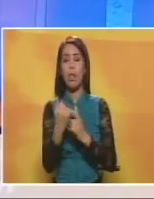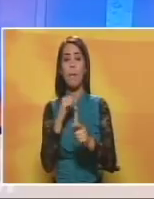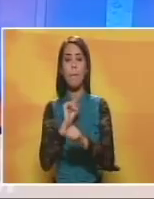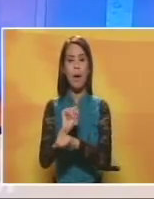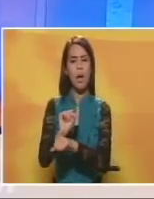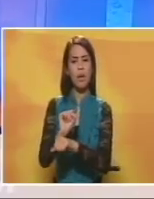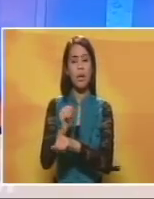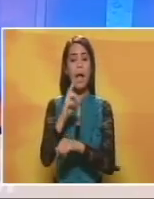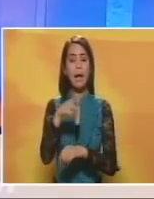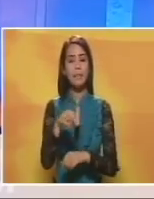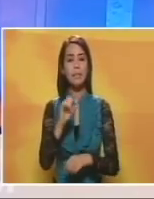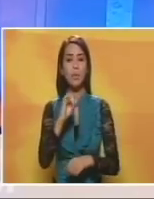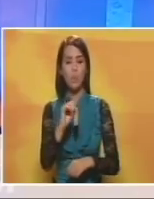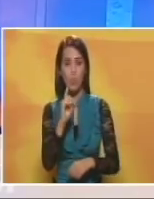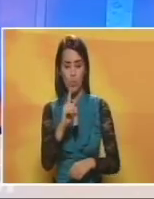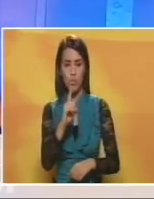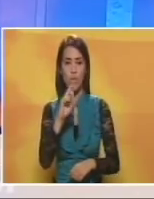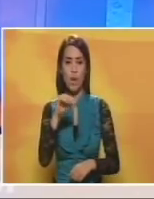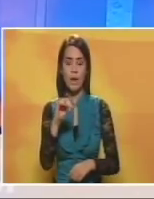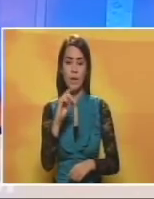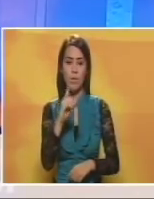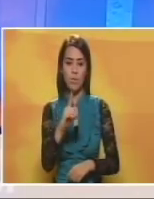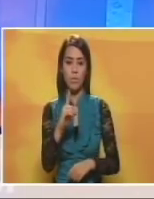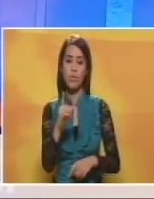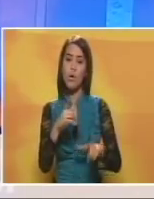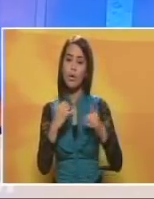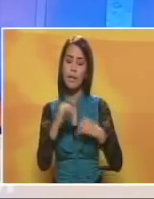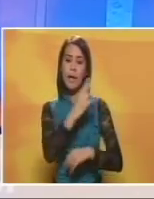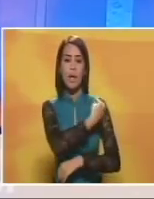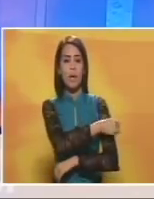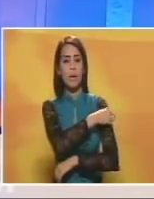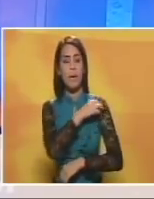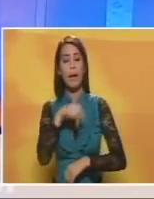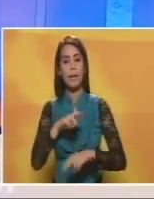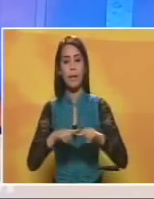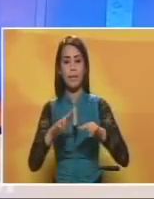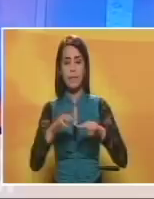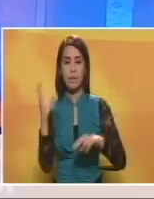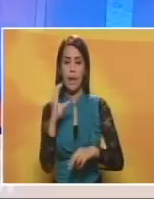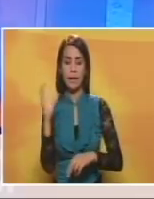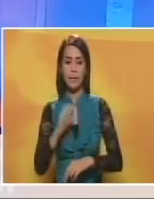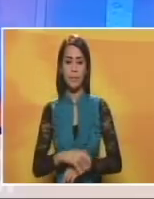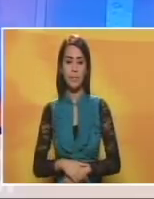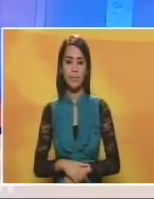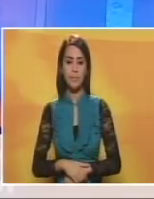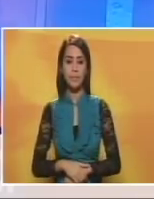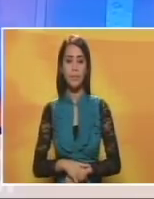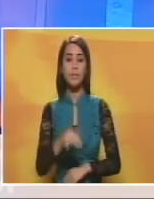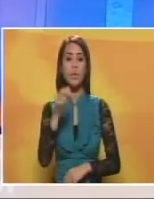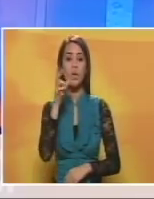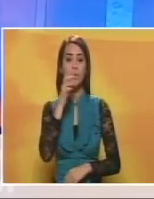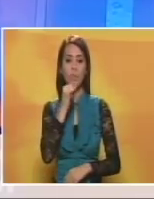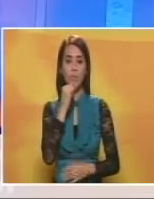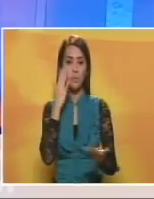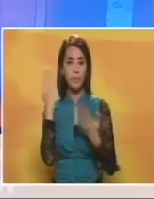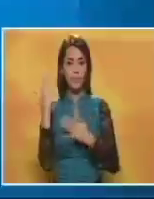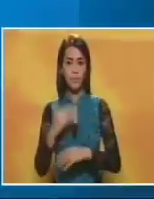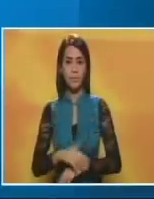virus H1N1 que se registra en el Hospital de Niños JM de Los Ríos, aquí en Caracas. Oliver Rodríguez nos amplía esta